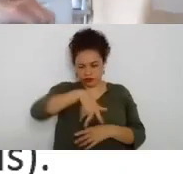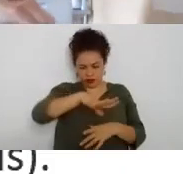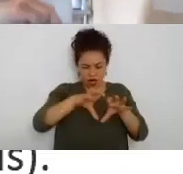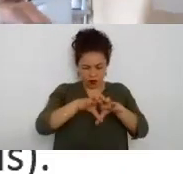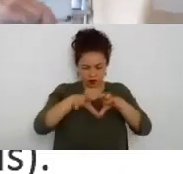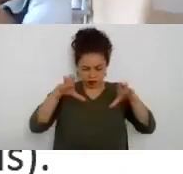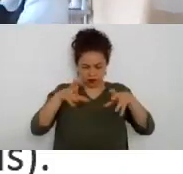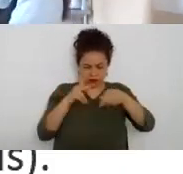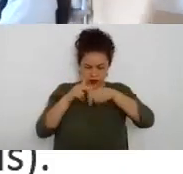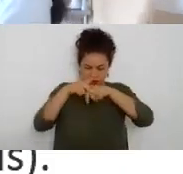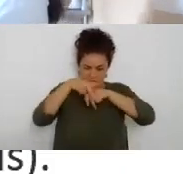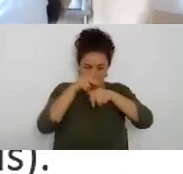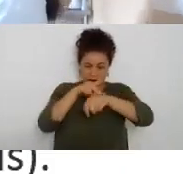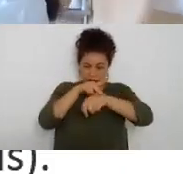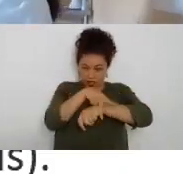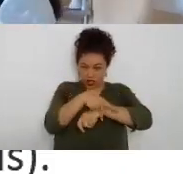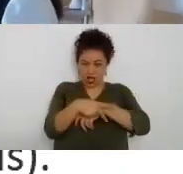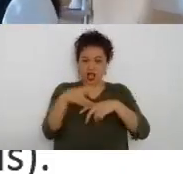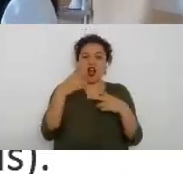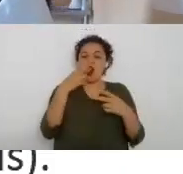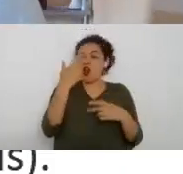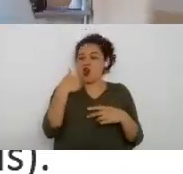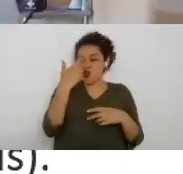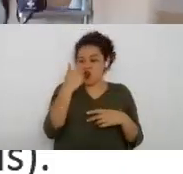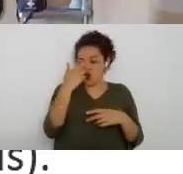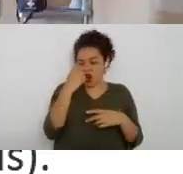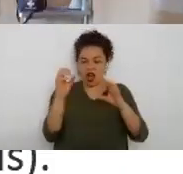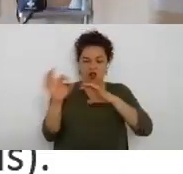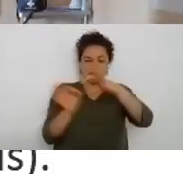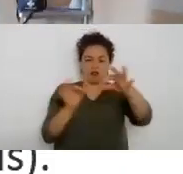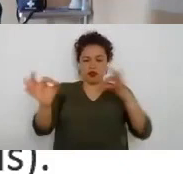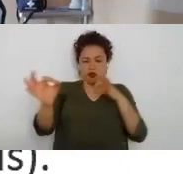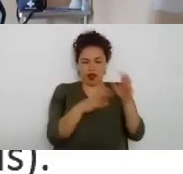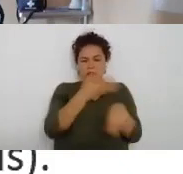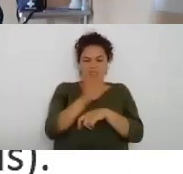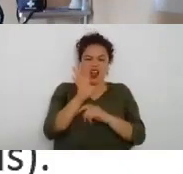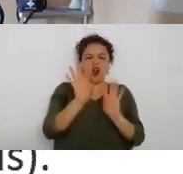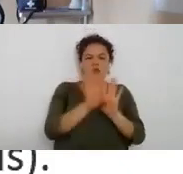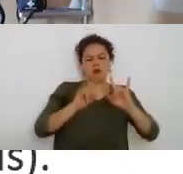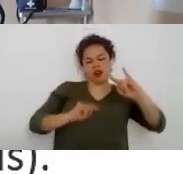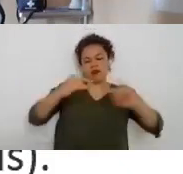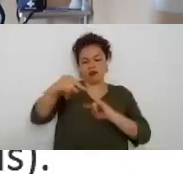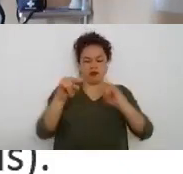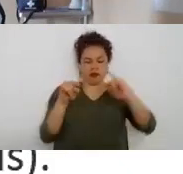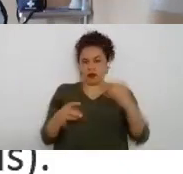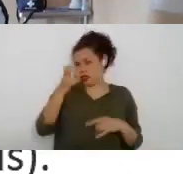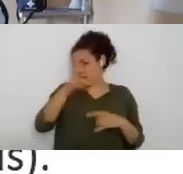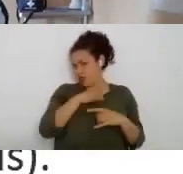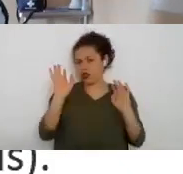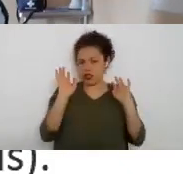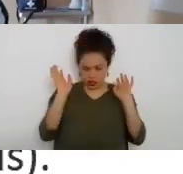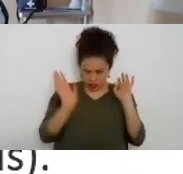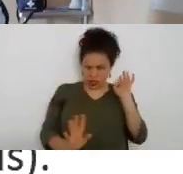podría verse muy roja, o blanca, o como si estuviese manchada, ¿ok? Que eso ya nos está hablando de